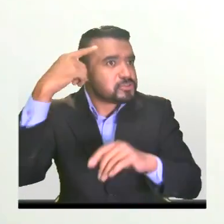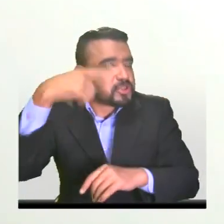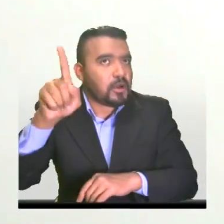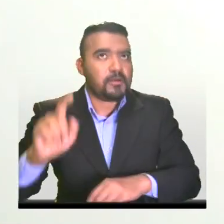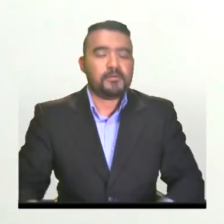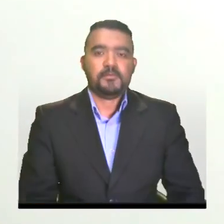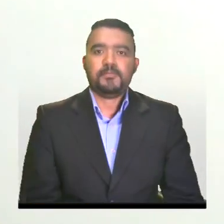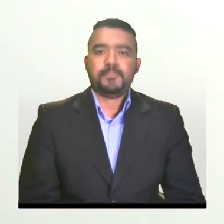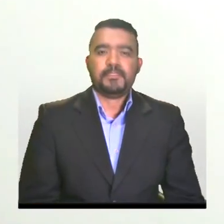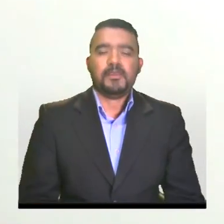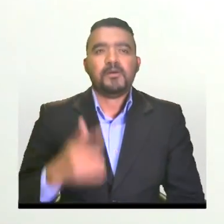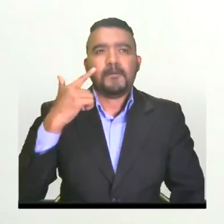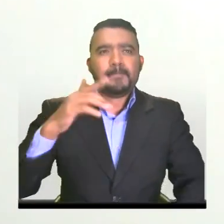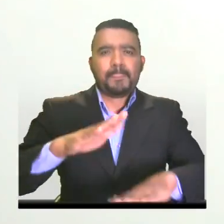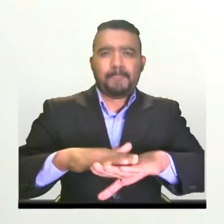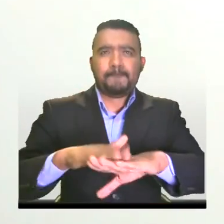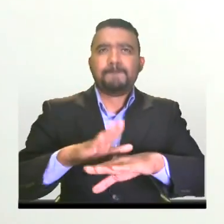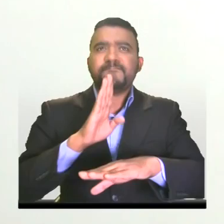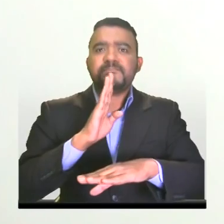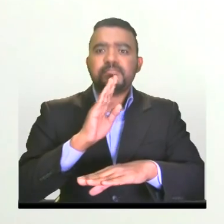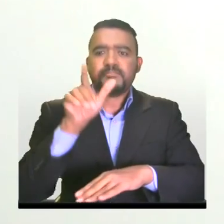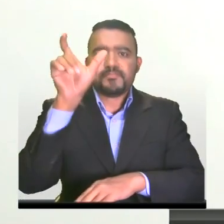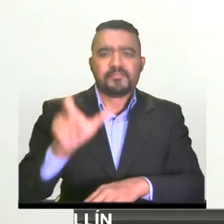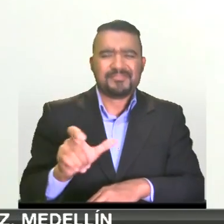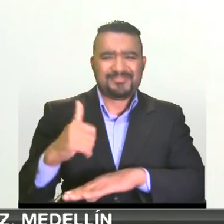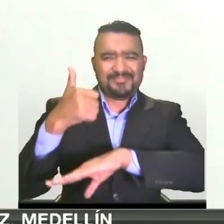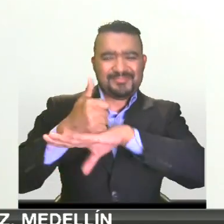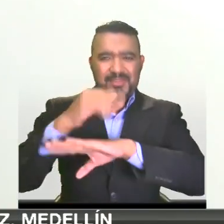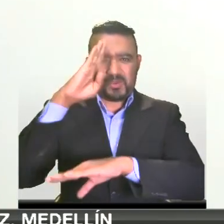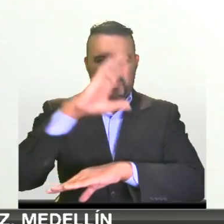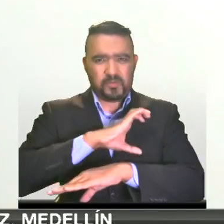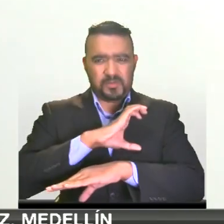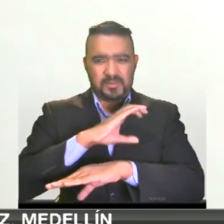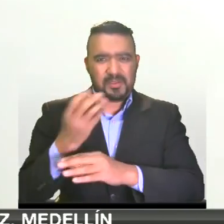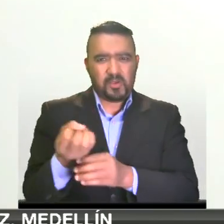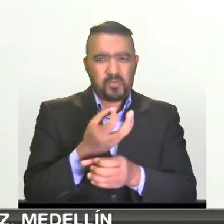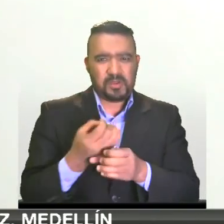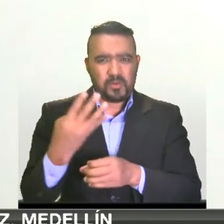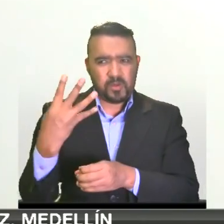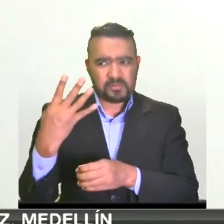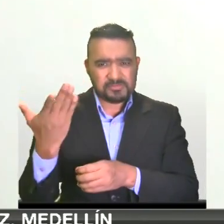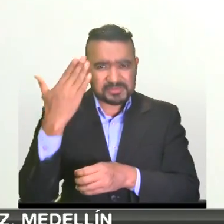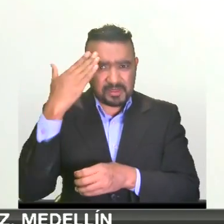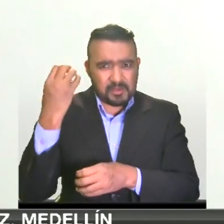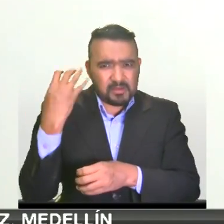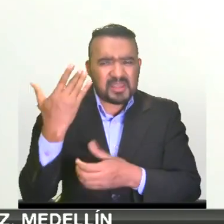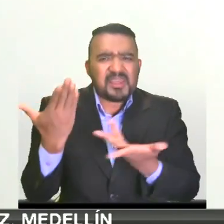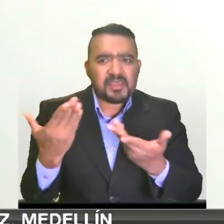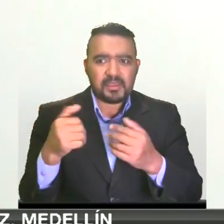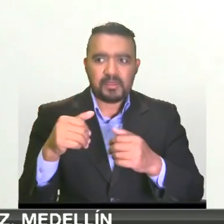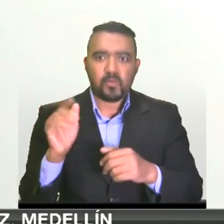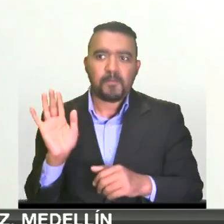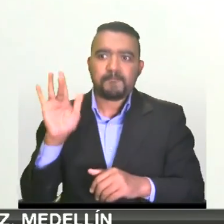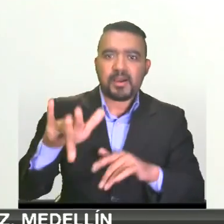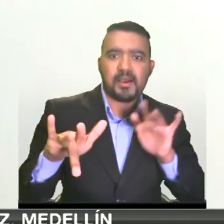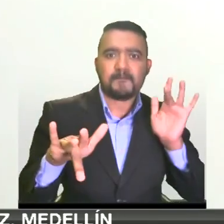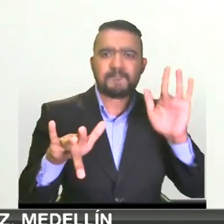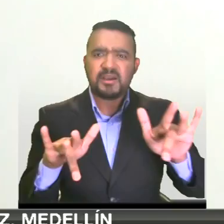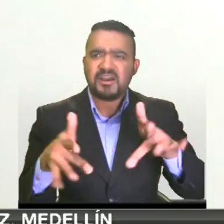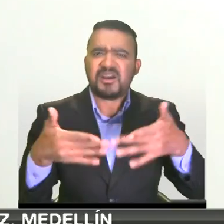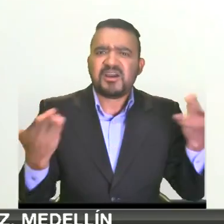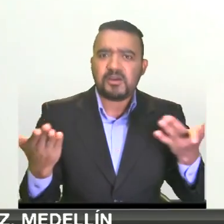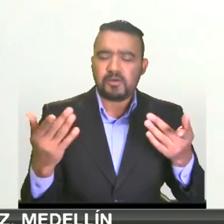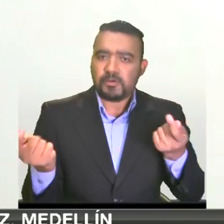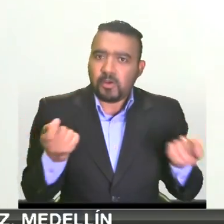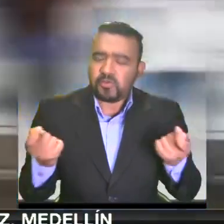a la institución de la policía, a su comandante de policía de la Comuna 4 Aranjuez, para que revisemos los protocolos en los cuales estamos interviniendo en